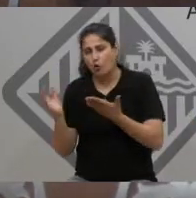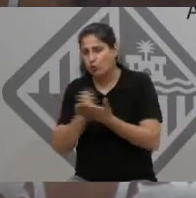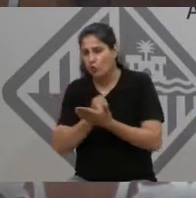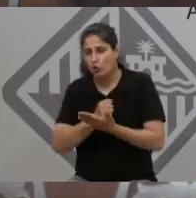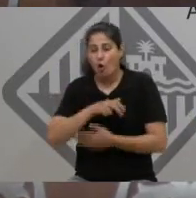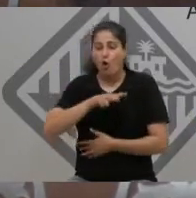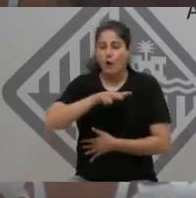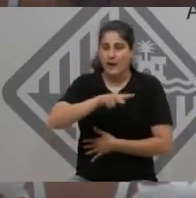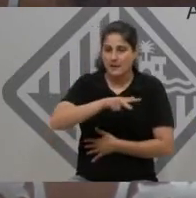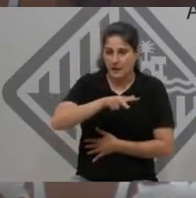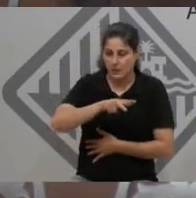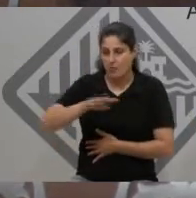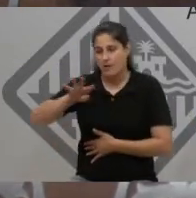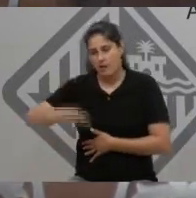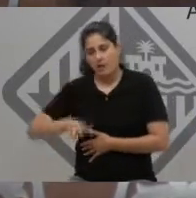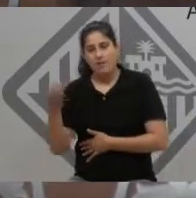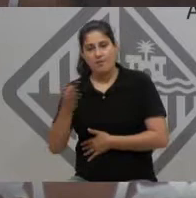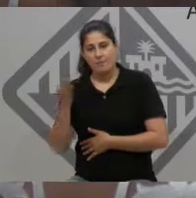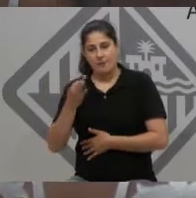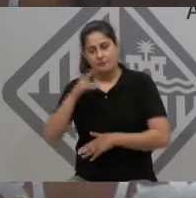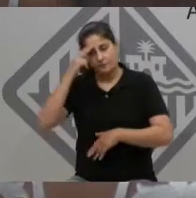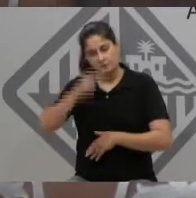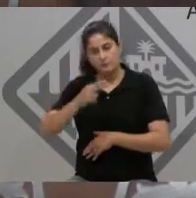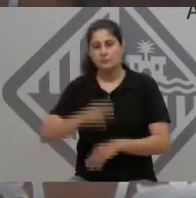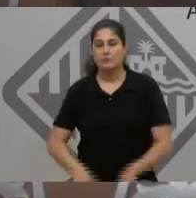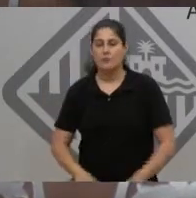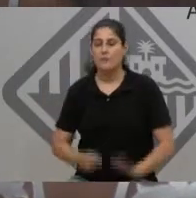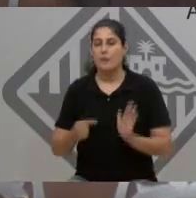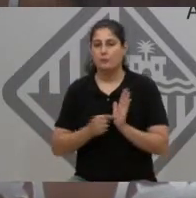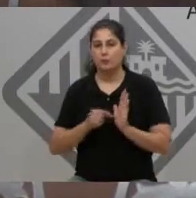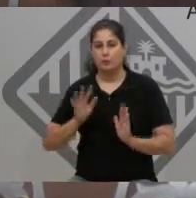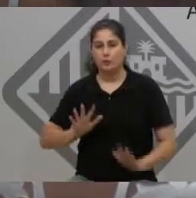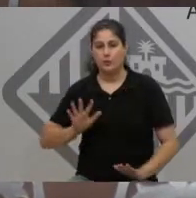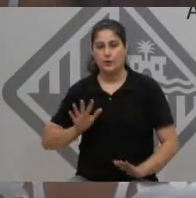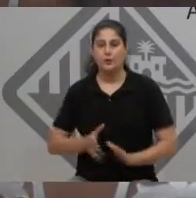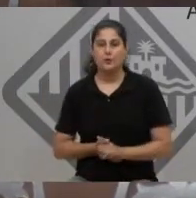catalán y castellano. En el quinto punto